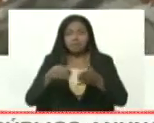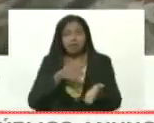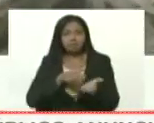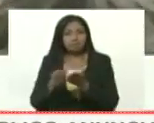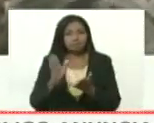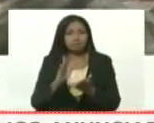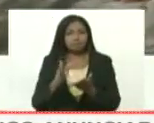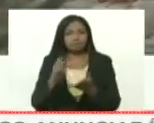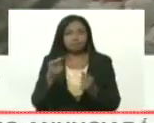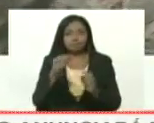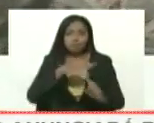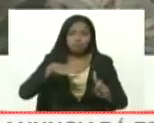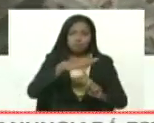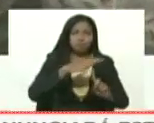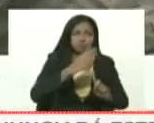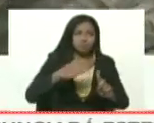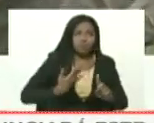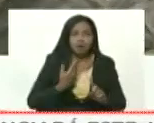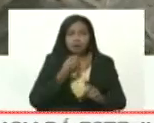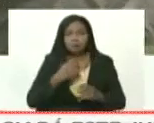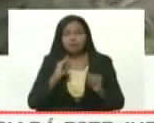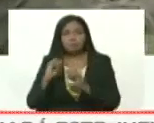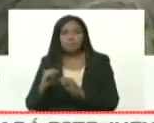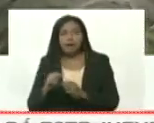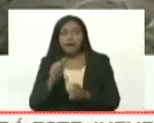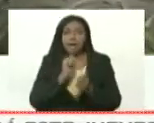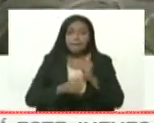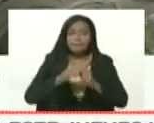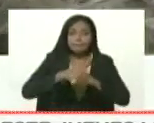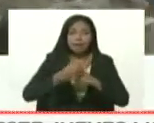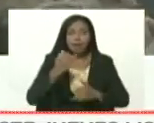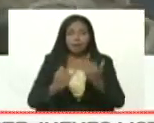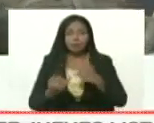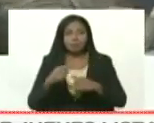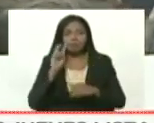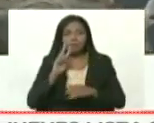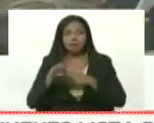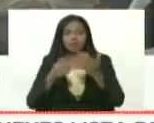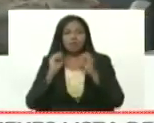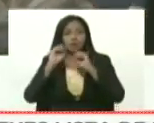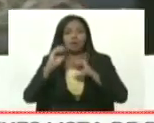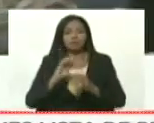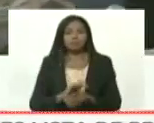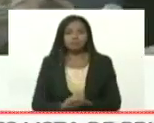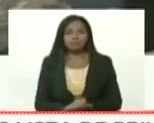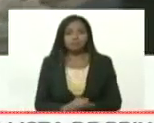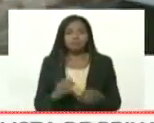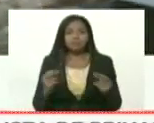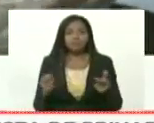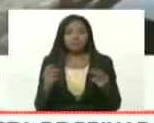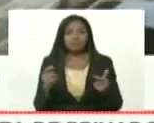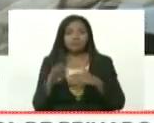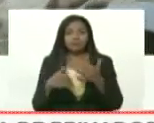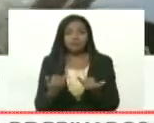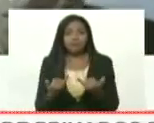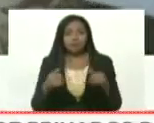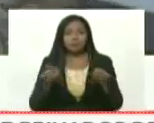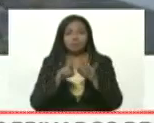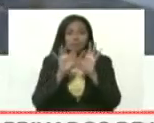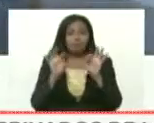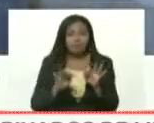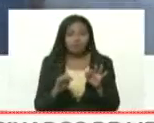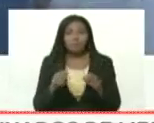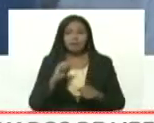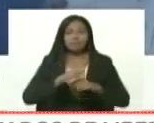semilla ecológica. Correcto. Y lo estamos logrando en papa. Totalmente. ¿Y dónde más lo vamos a lograr? También las variedades nativas, presidente. Estos son variedades nativas de